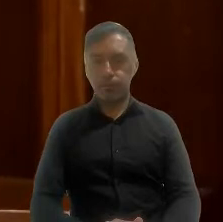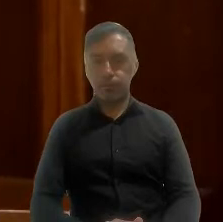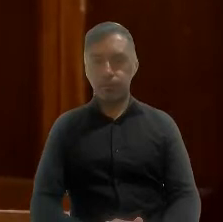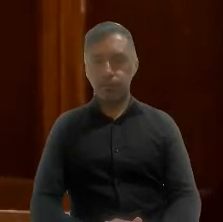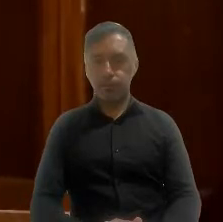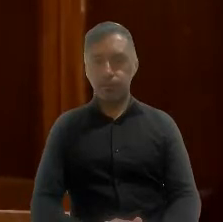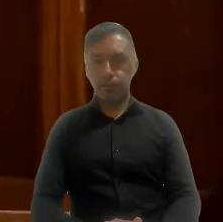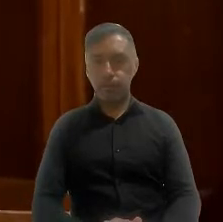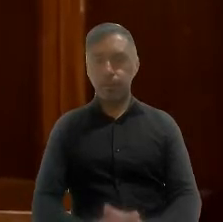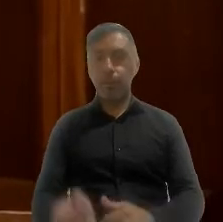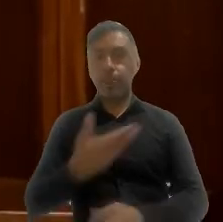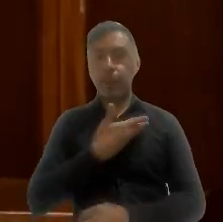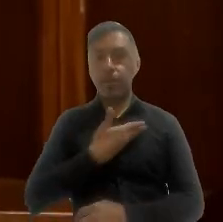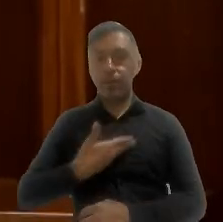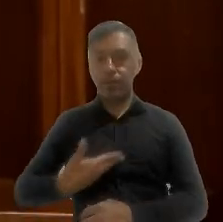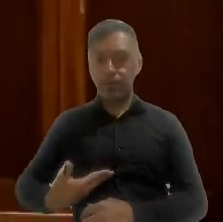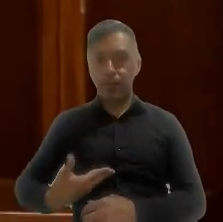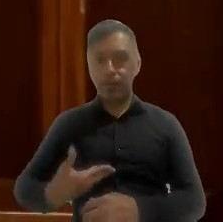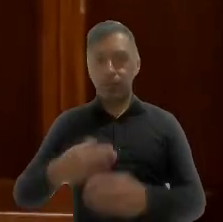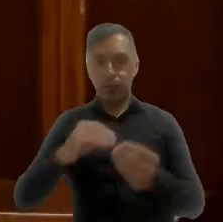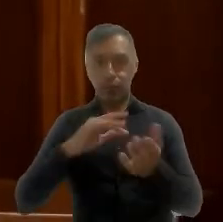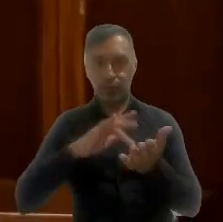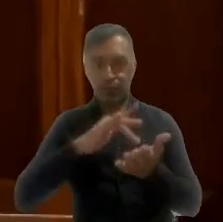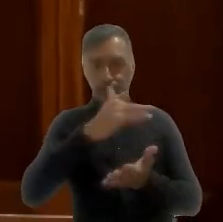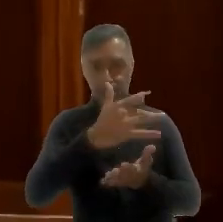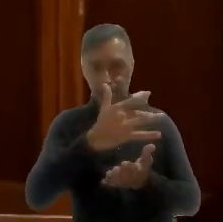Muchas gracias, presidente. Con su permiso.